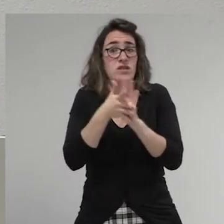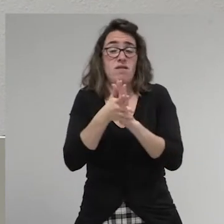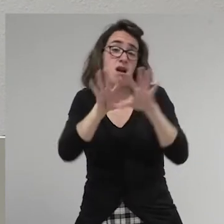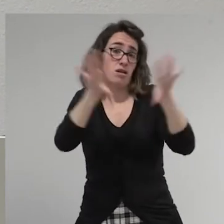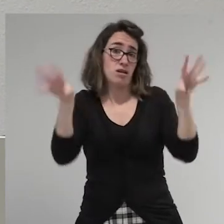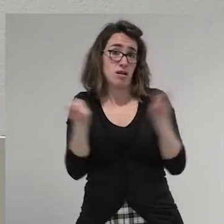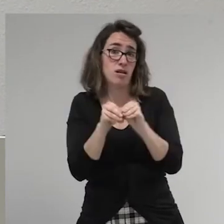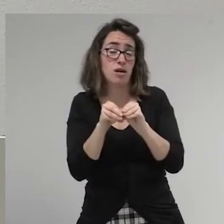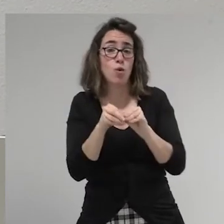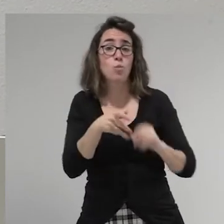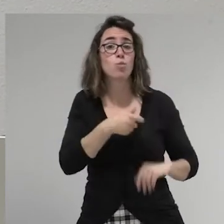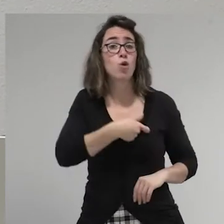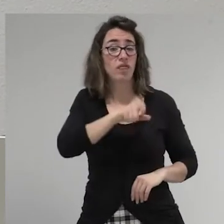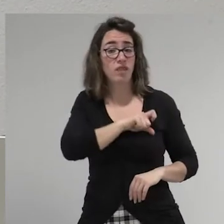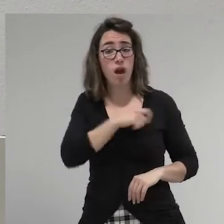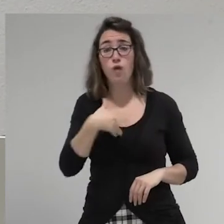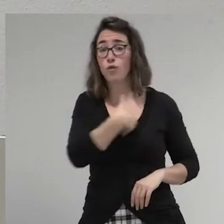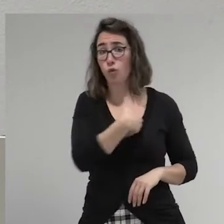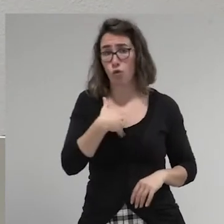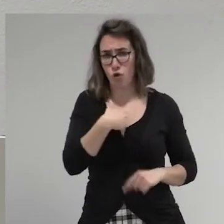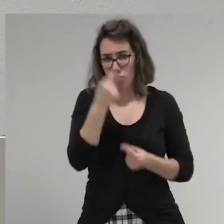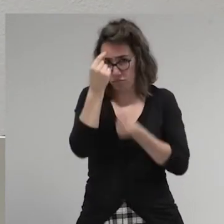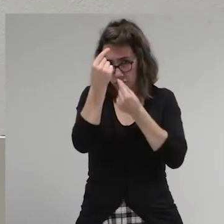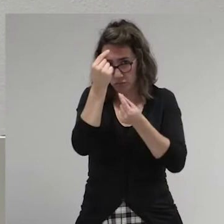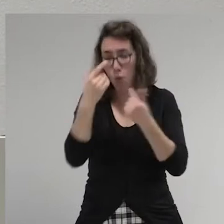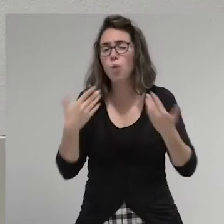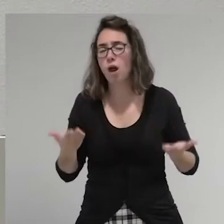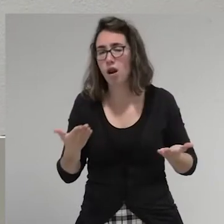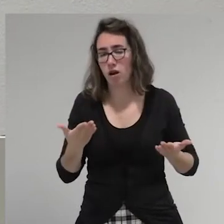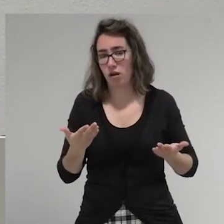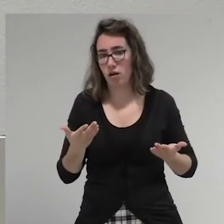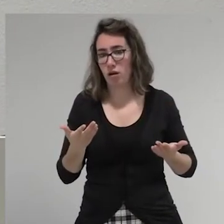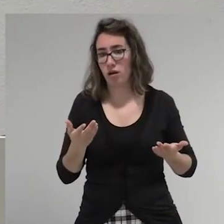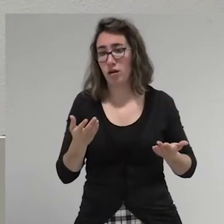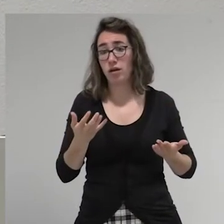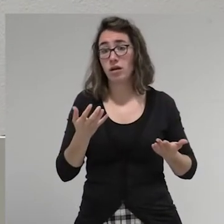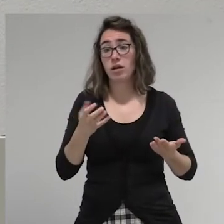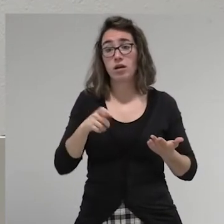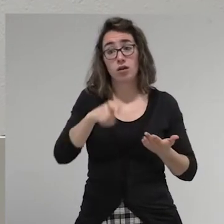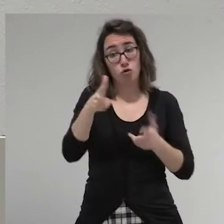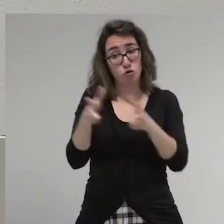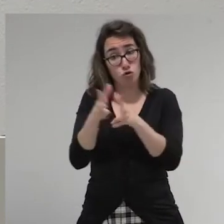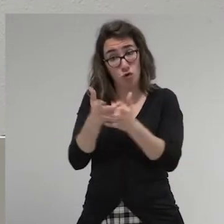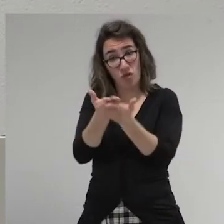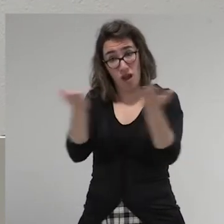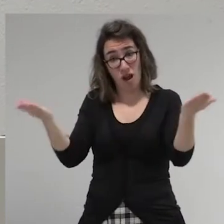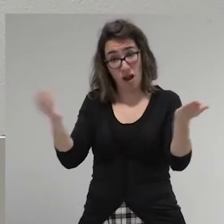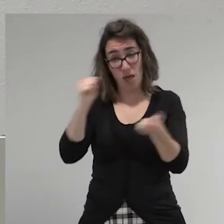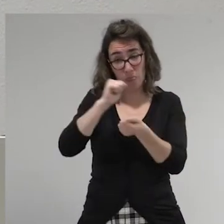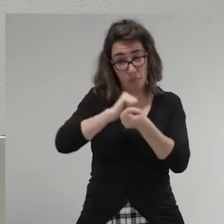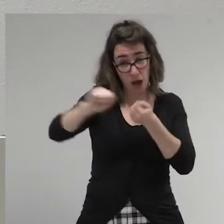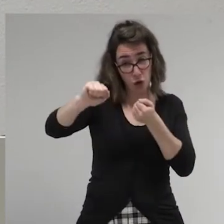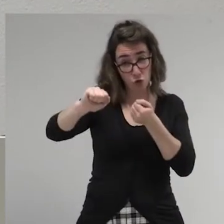resumir es que la policía tiene una función muy concreta, que es intervenir en el daño social producido por el